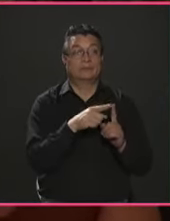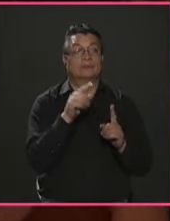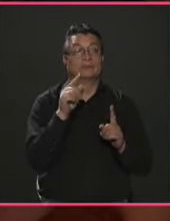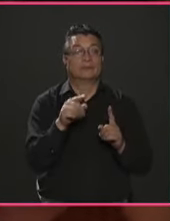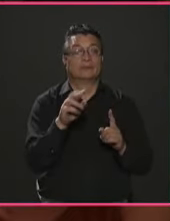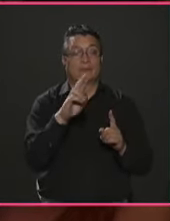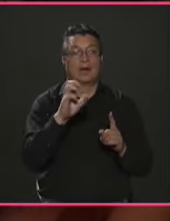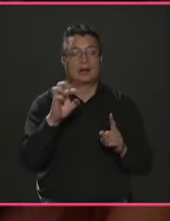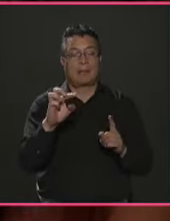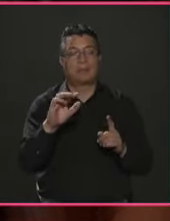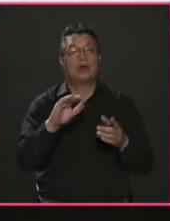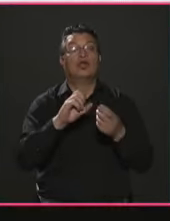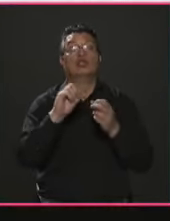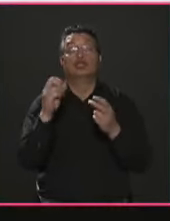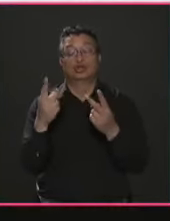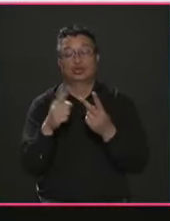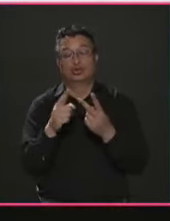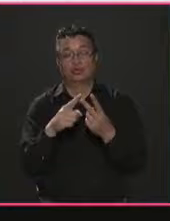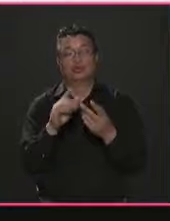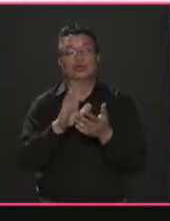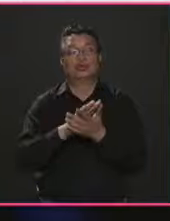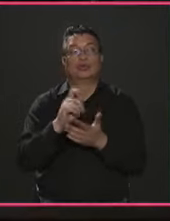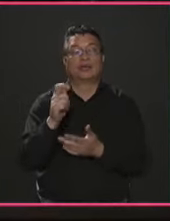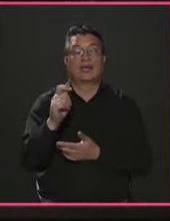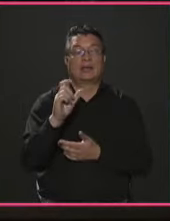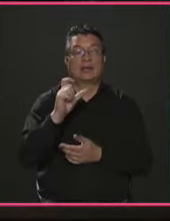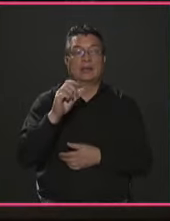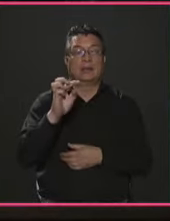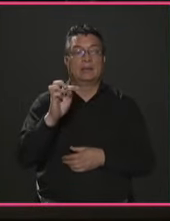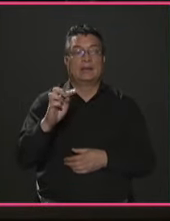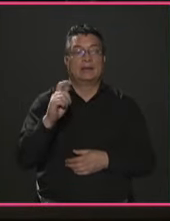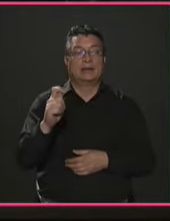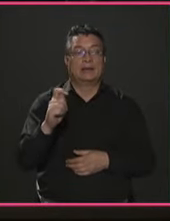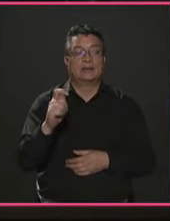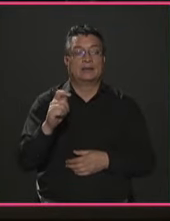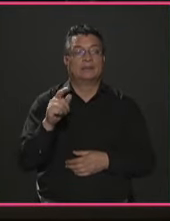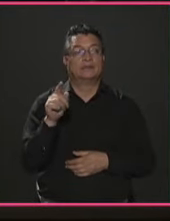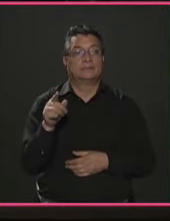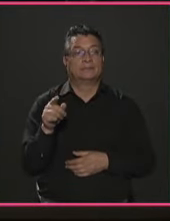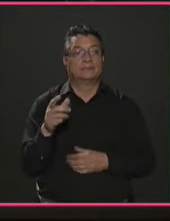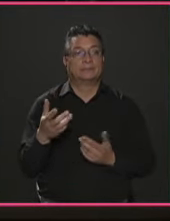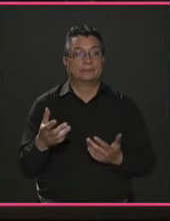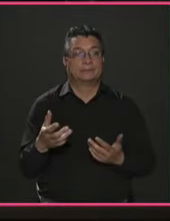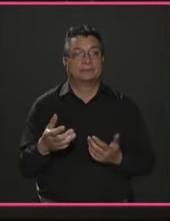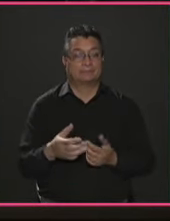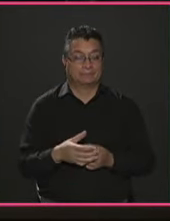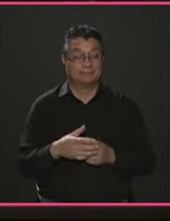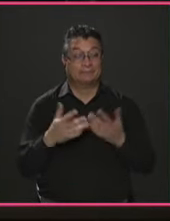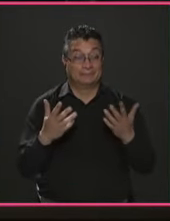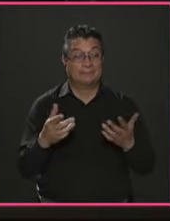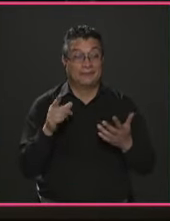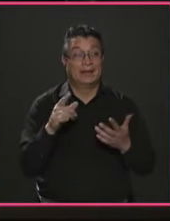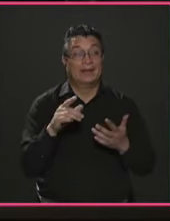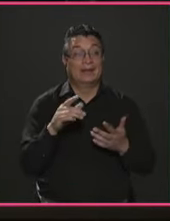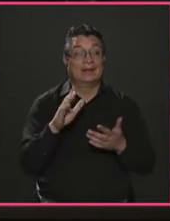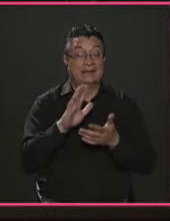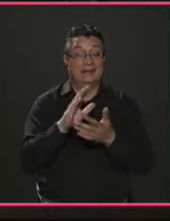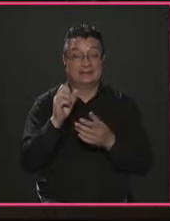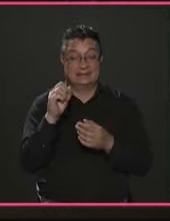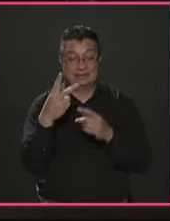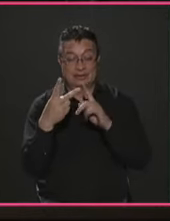cua tu ánimo y la segunda fue hecha por chat ipt luz interior eh la del chat